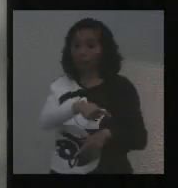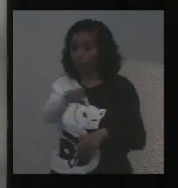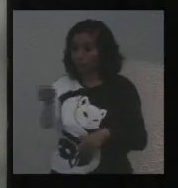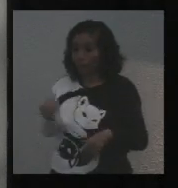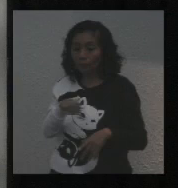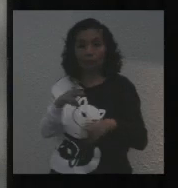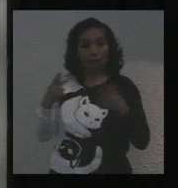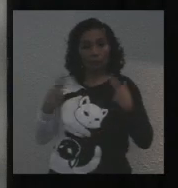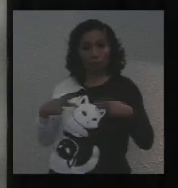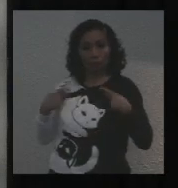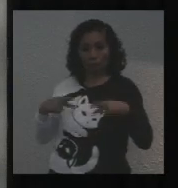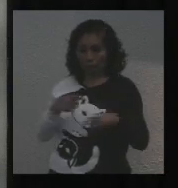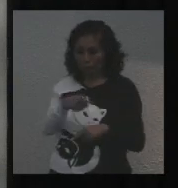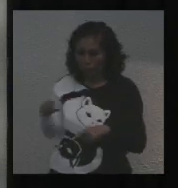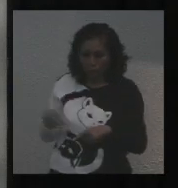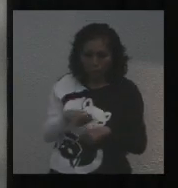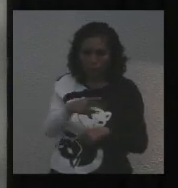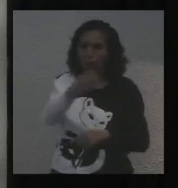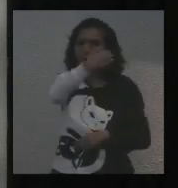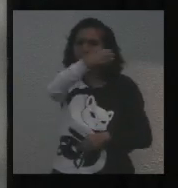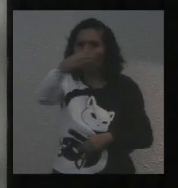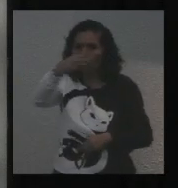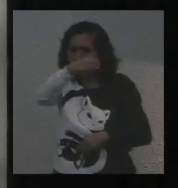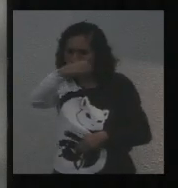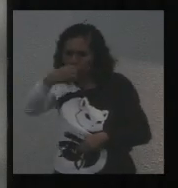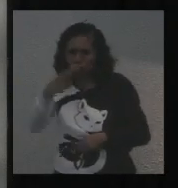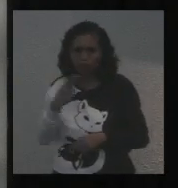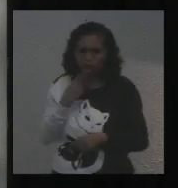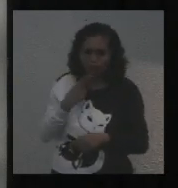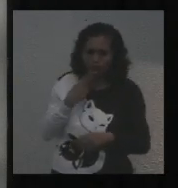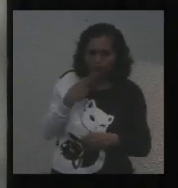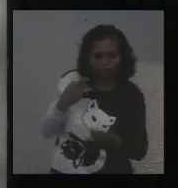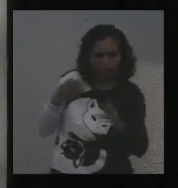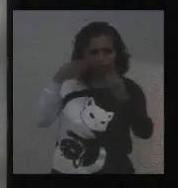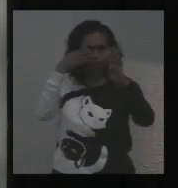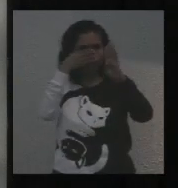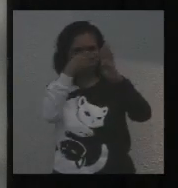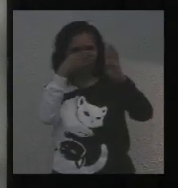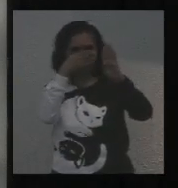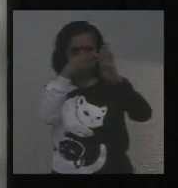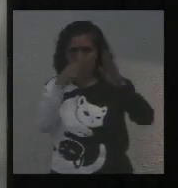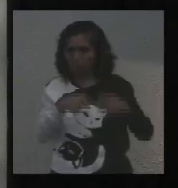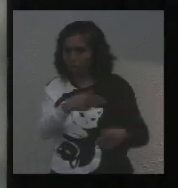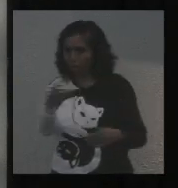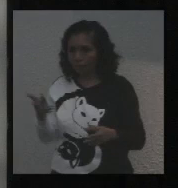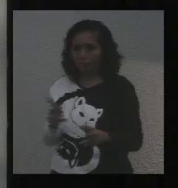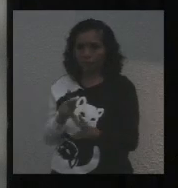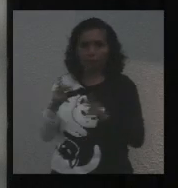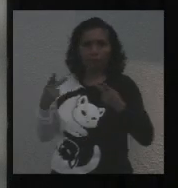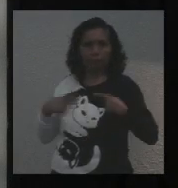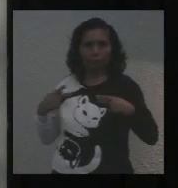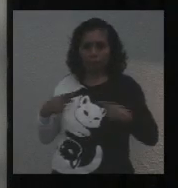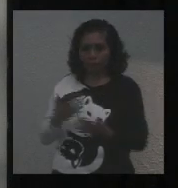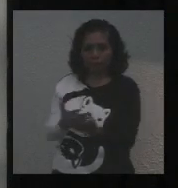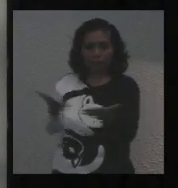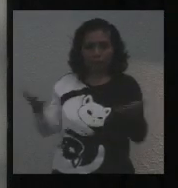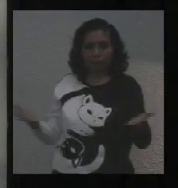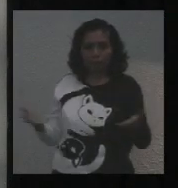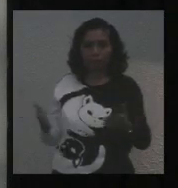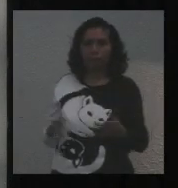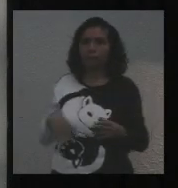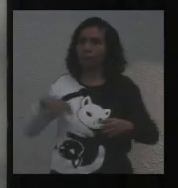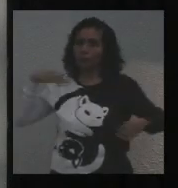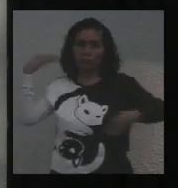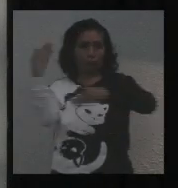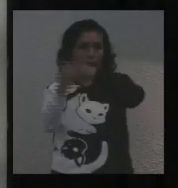miembros determinan la organización, funcionamiento y fines de la comunidad que integran y soberano porque todos los